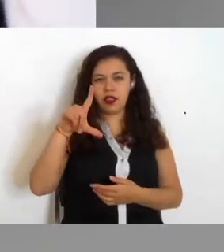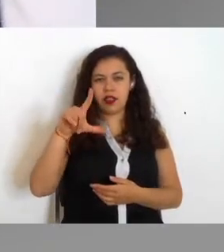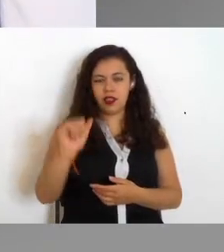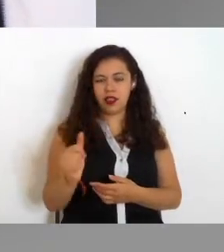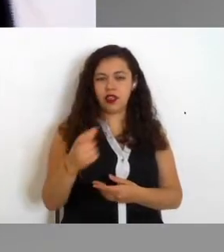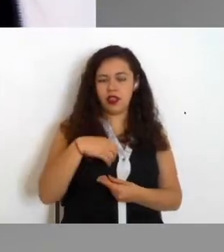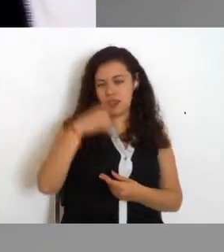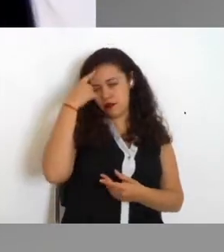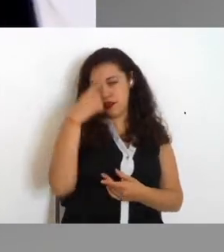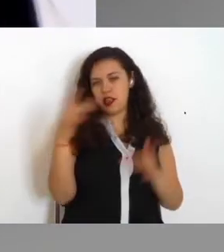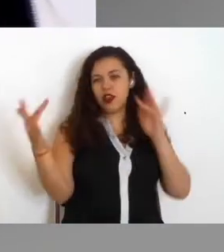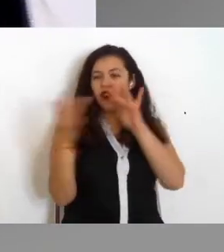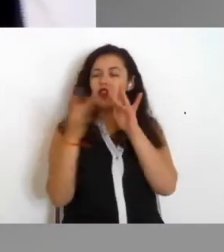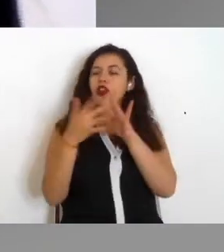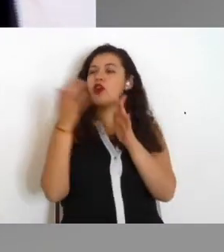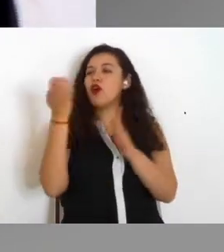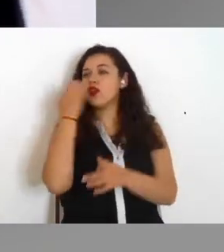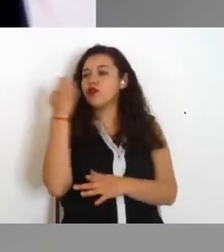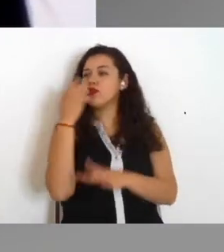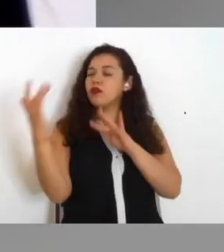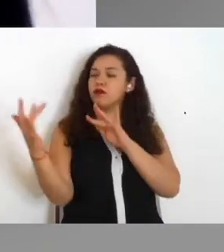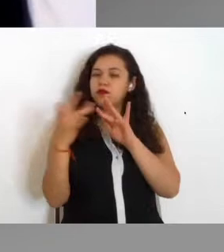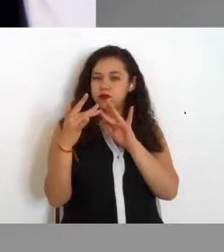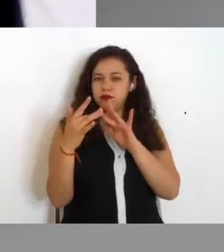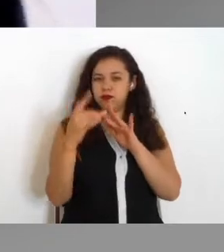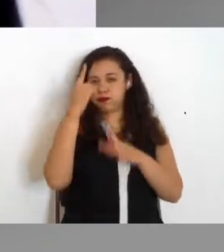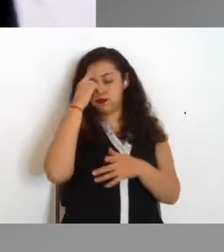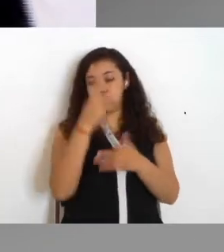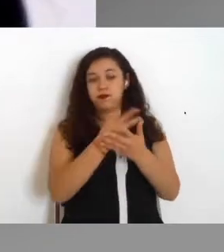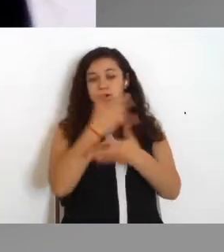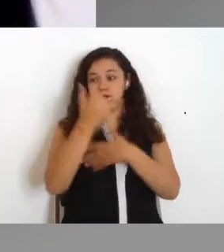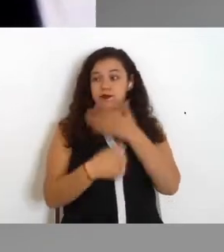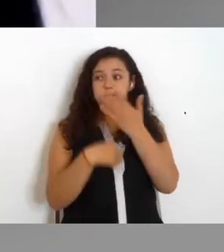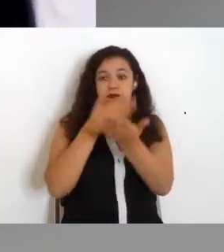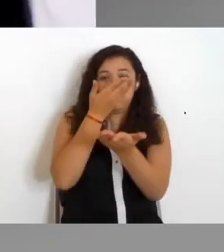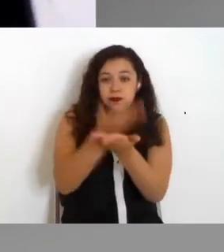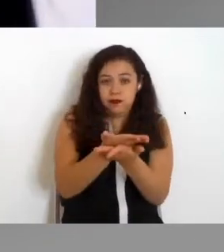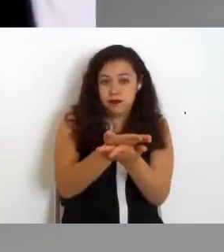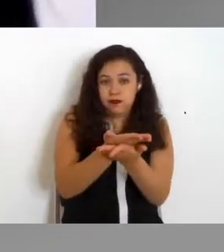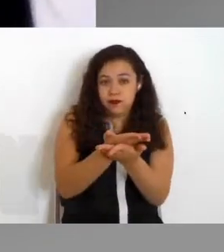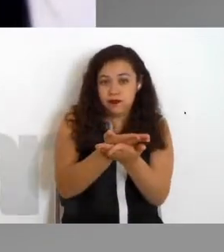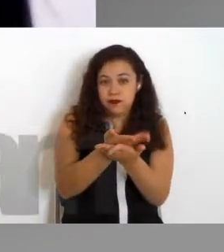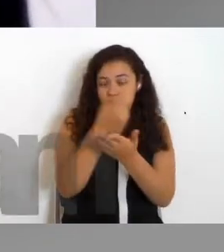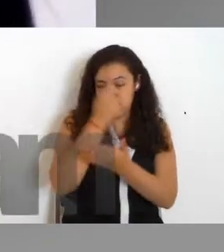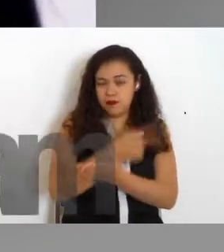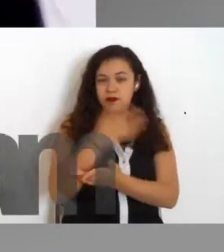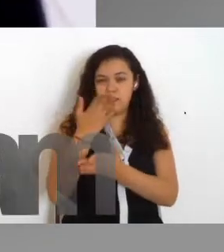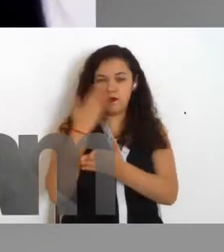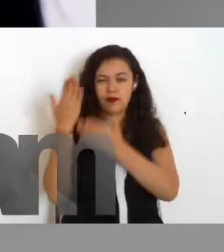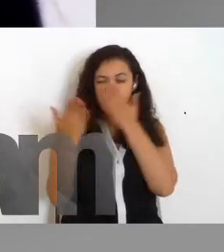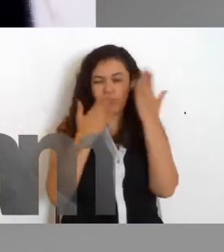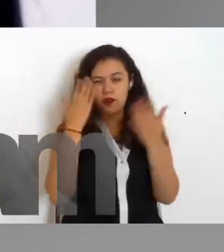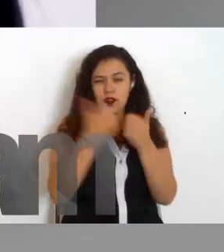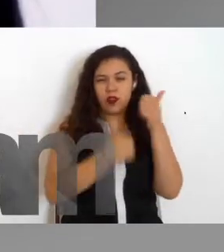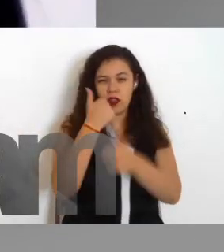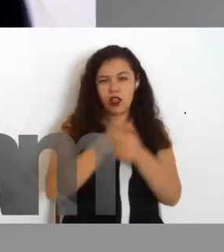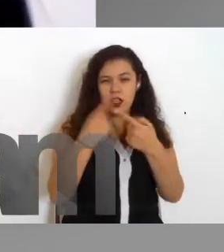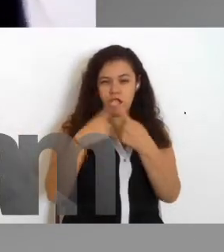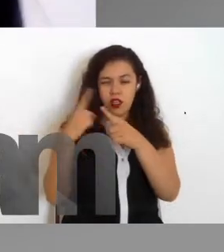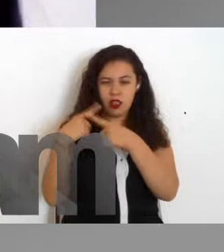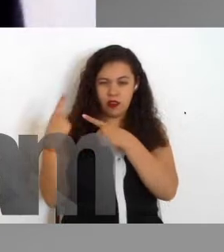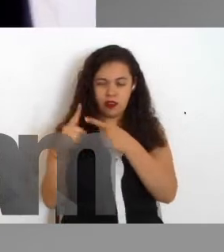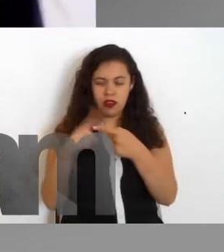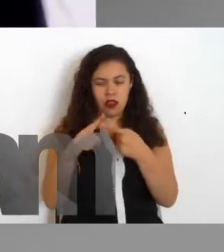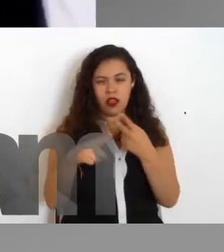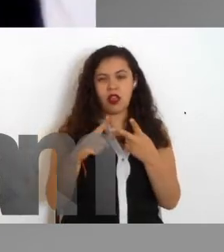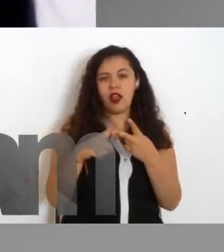la academia, tanto para poner proyectos sobre la mesa con estudiantes de diferentes carreras universitarias para que desde